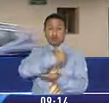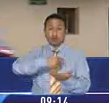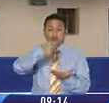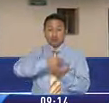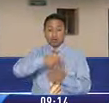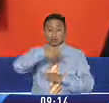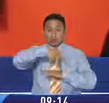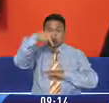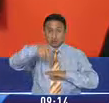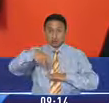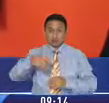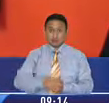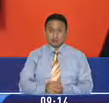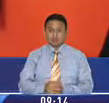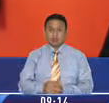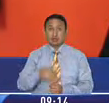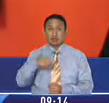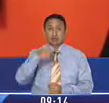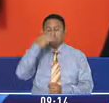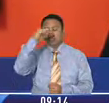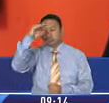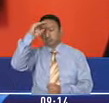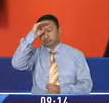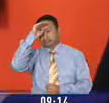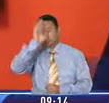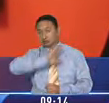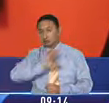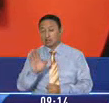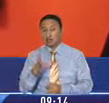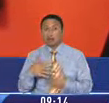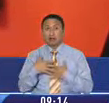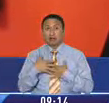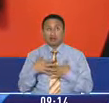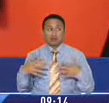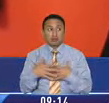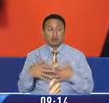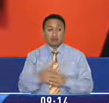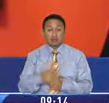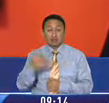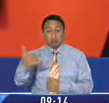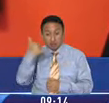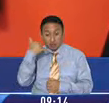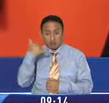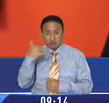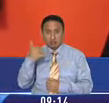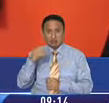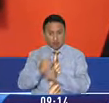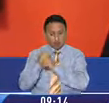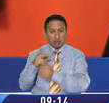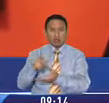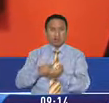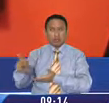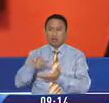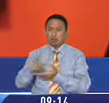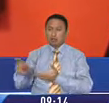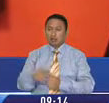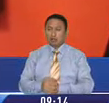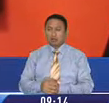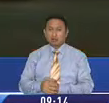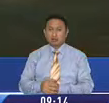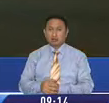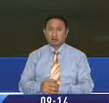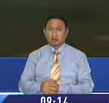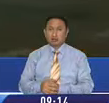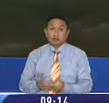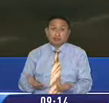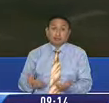incluso Pichincha. Estamos cansados, estamos asustados, porque a cada rato nos llaman a pedirnos dinero a cambio de no hacernos